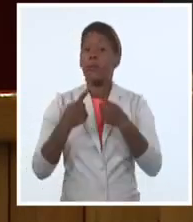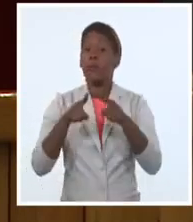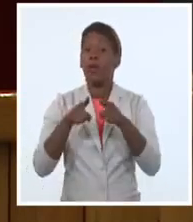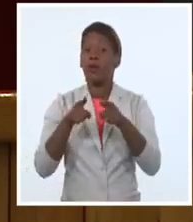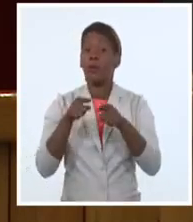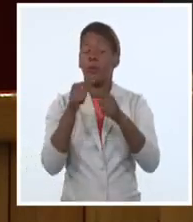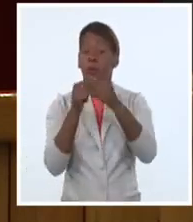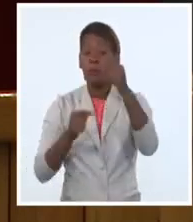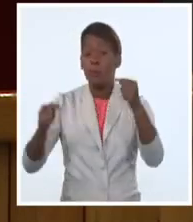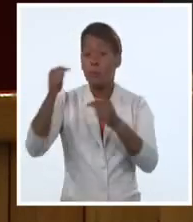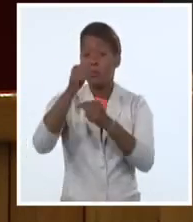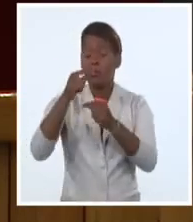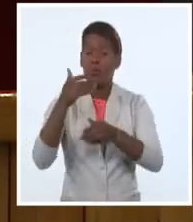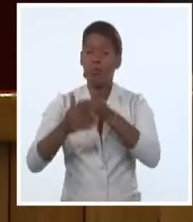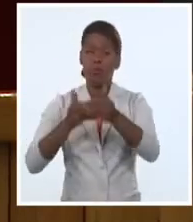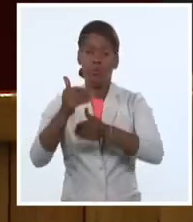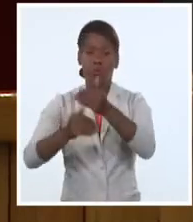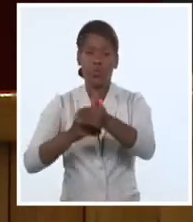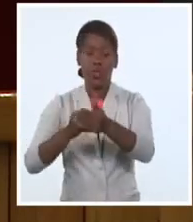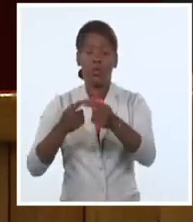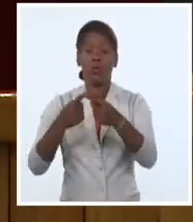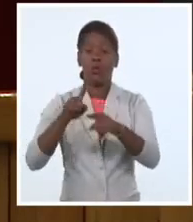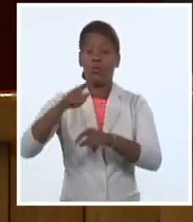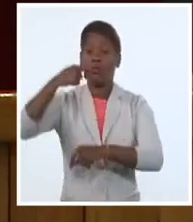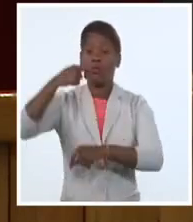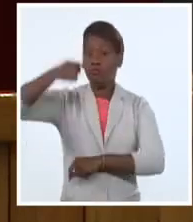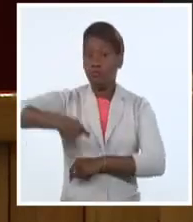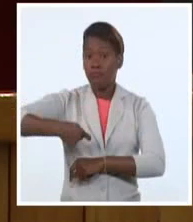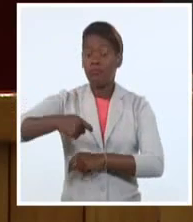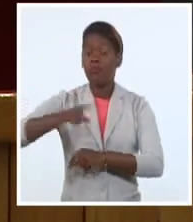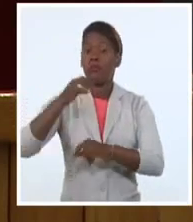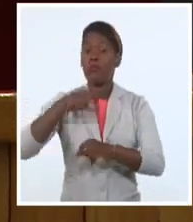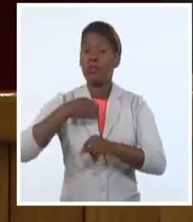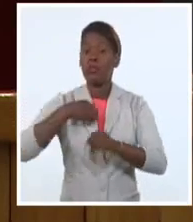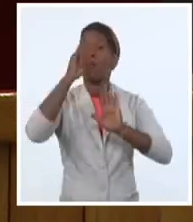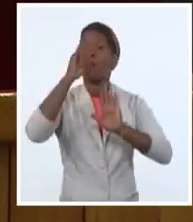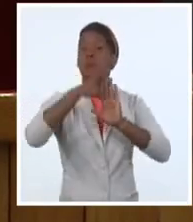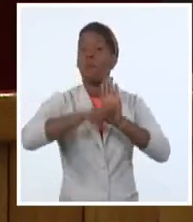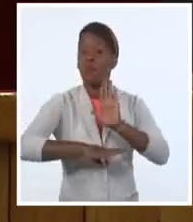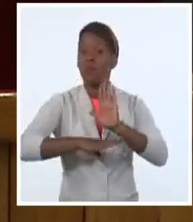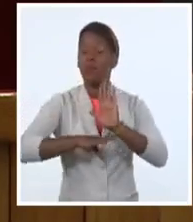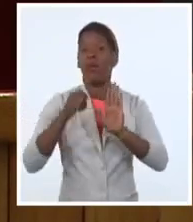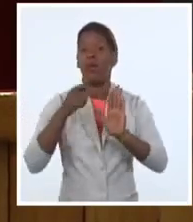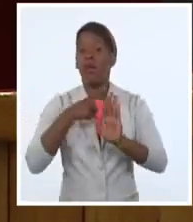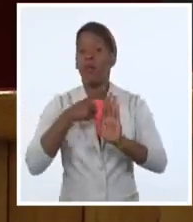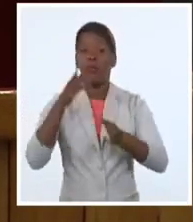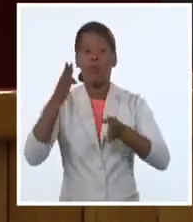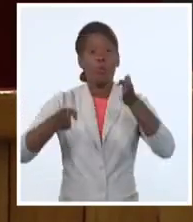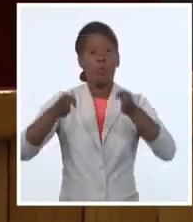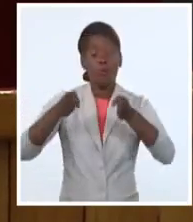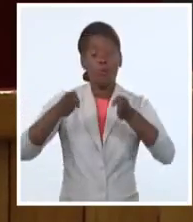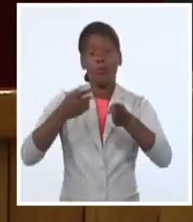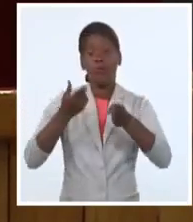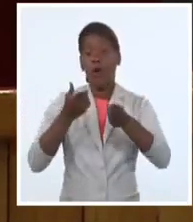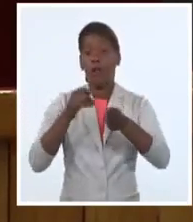del proceso, junto al control por los tribunales de la medida cautelar de prisión provisional en cualquier fase del proceso, cuestiones planteadas